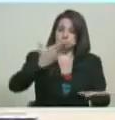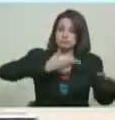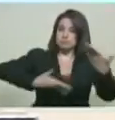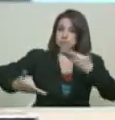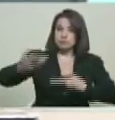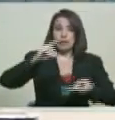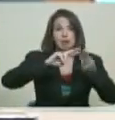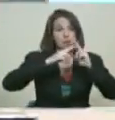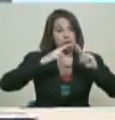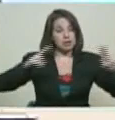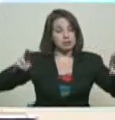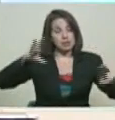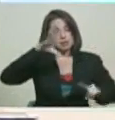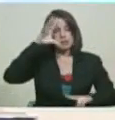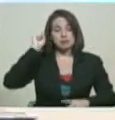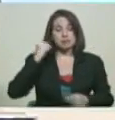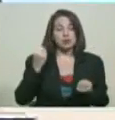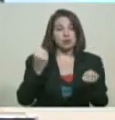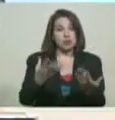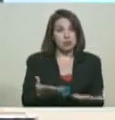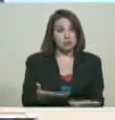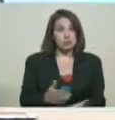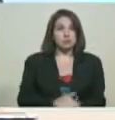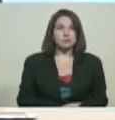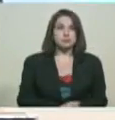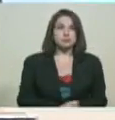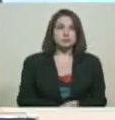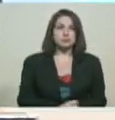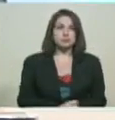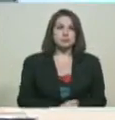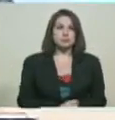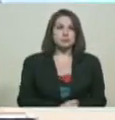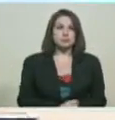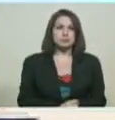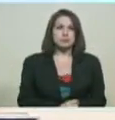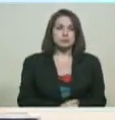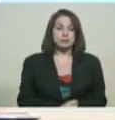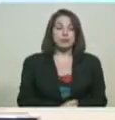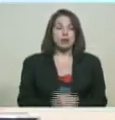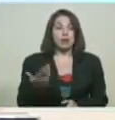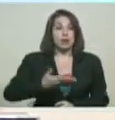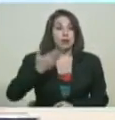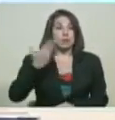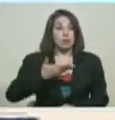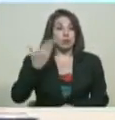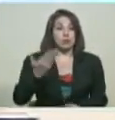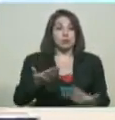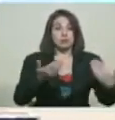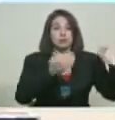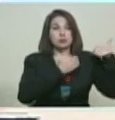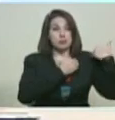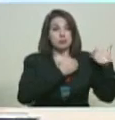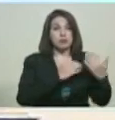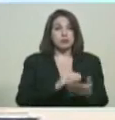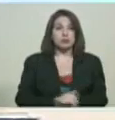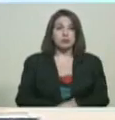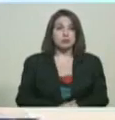entendimiento le damos así que son las grandes tareas de esta etapa